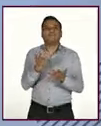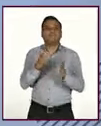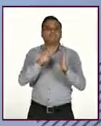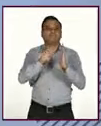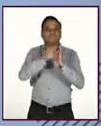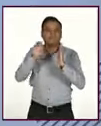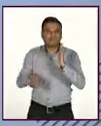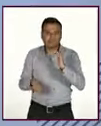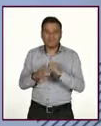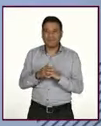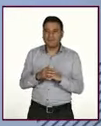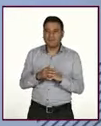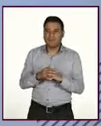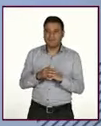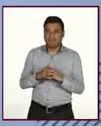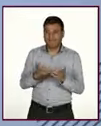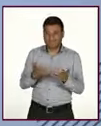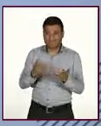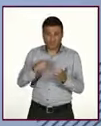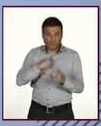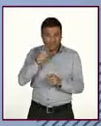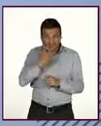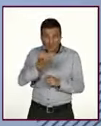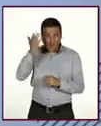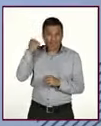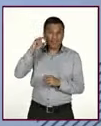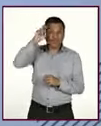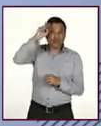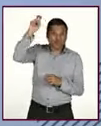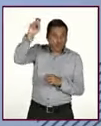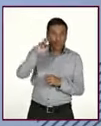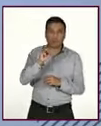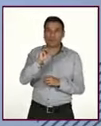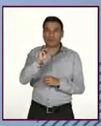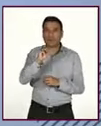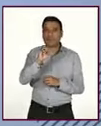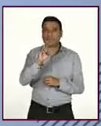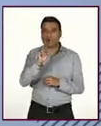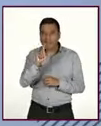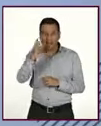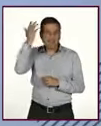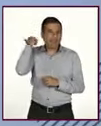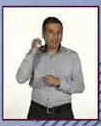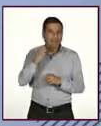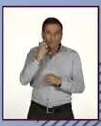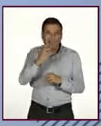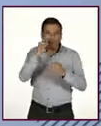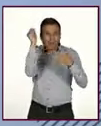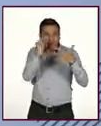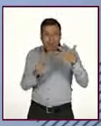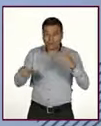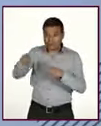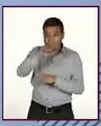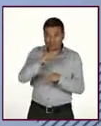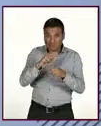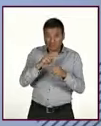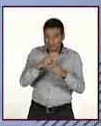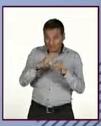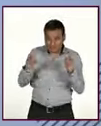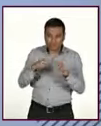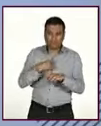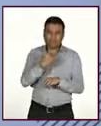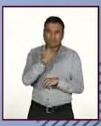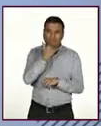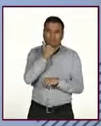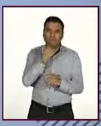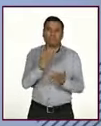como llenando las expectativas paternalistas y morales que hemos tenido históricamente, ¿no? Entonces, al poner a las